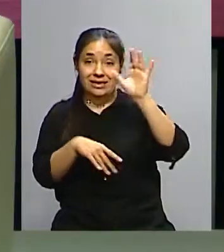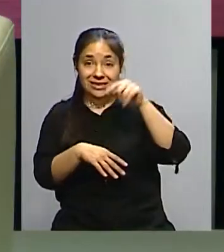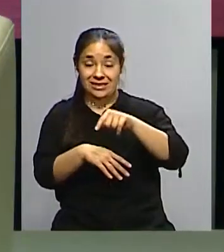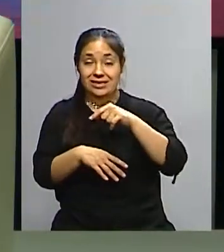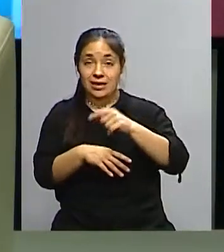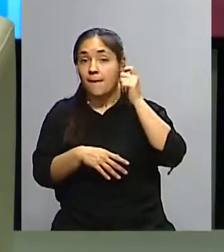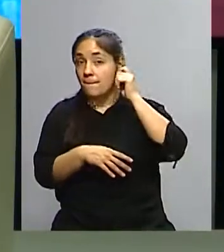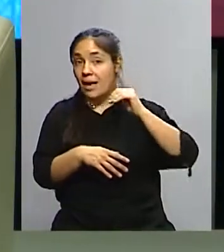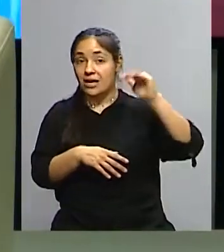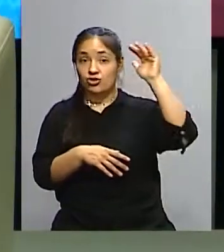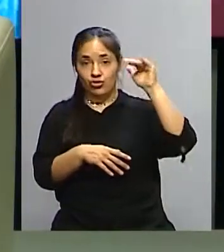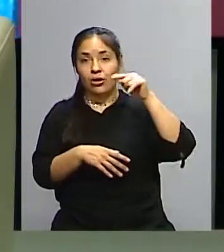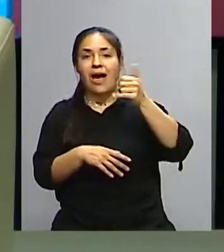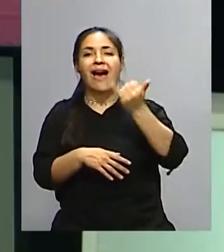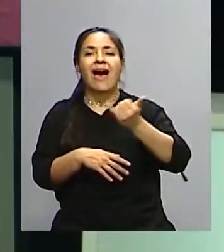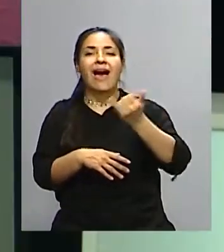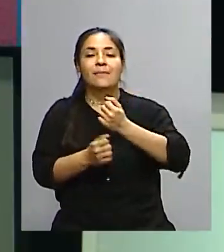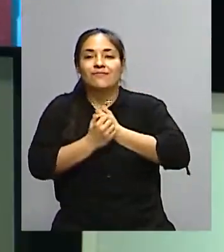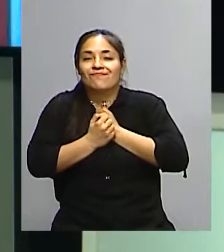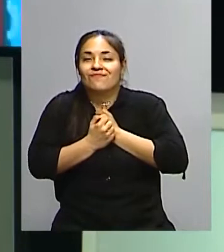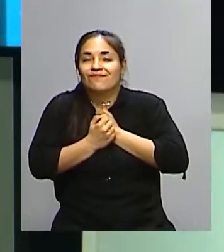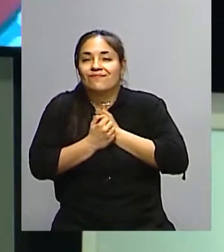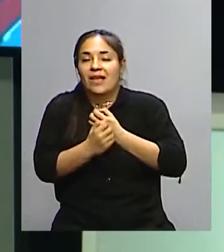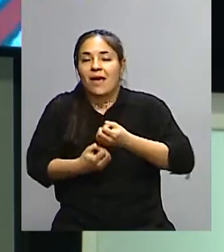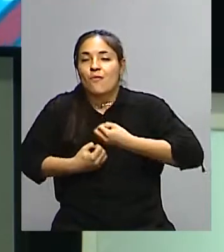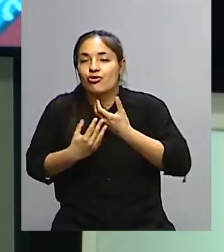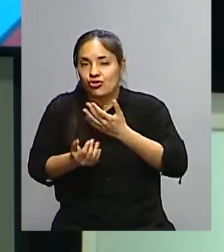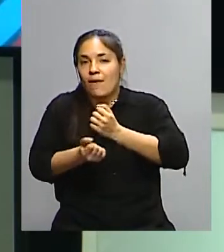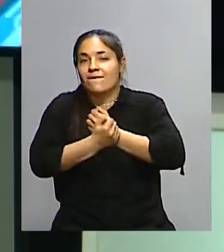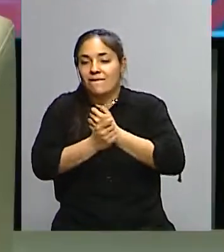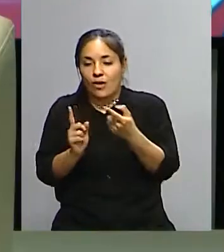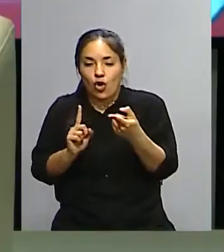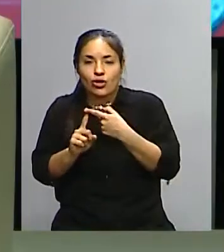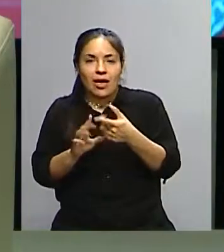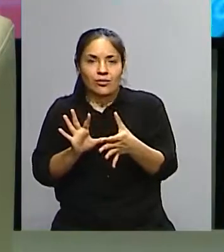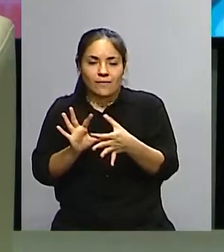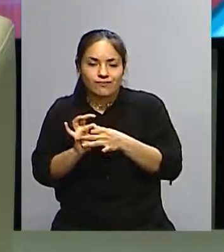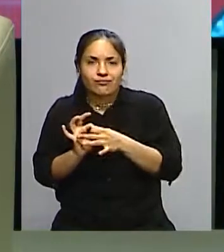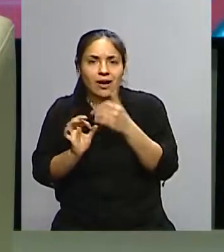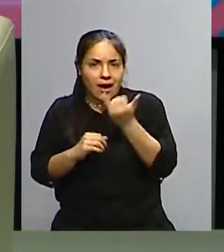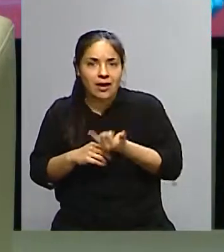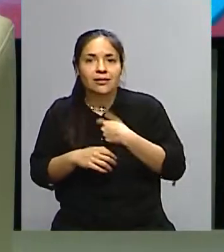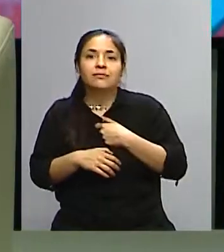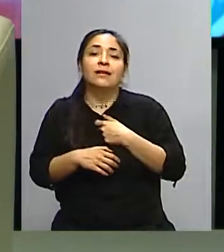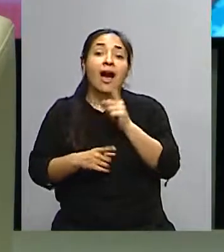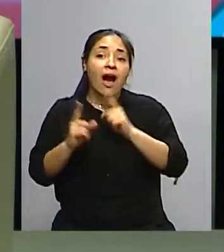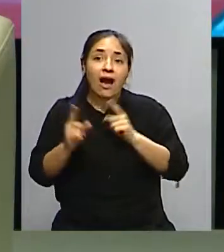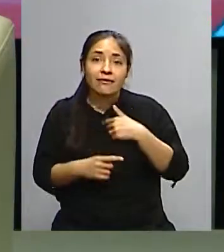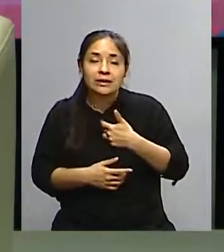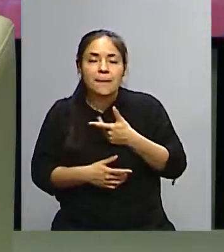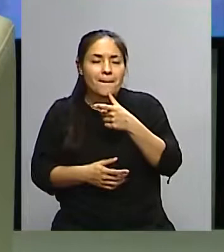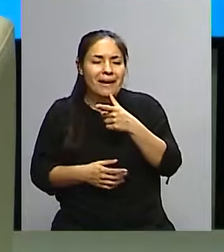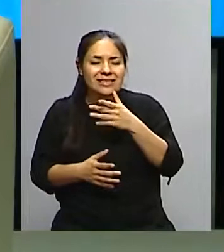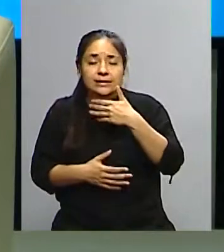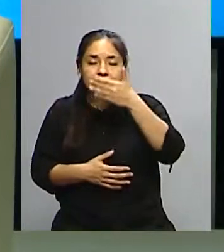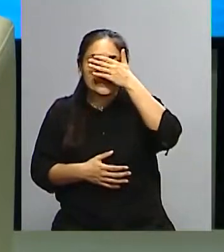tiene un afecto y una dependencia emocional con esa persona. Entonces les cuesta darse cuenta de